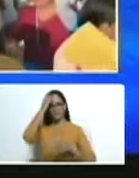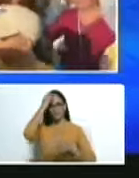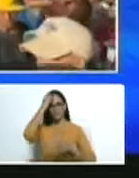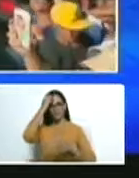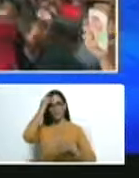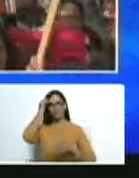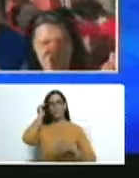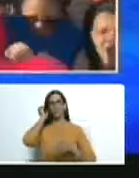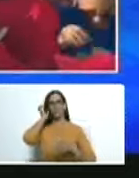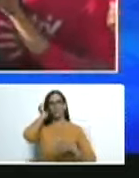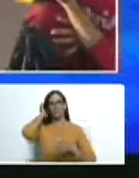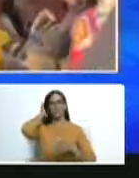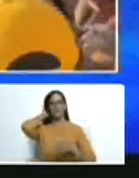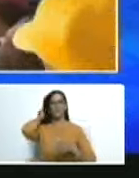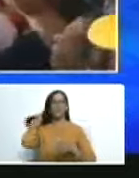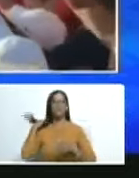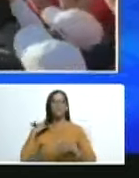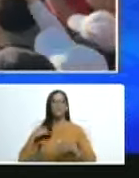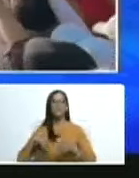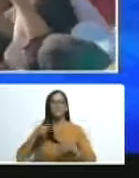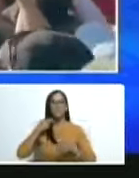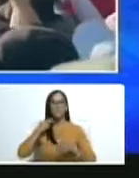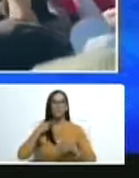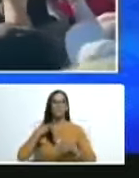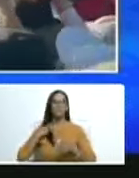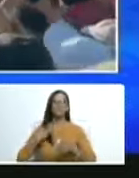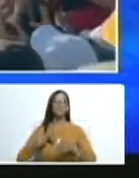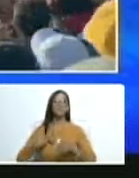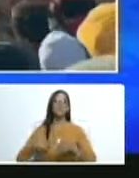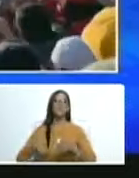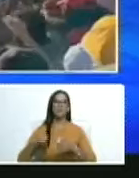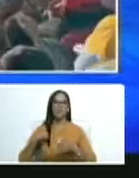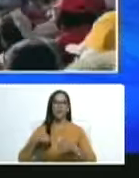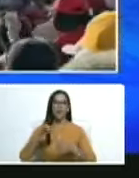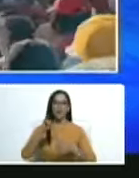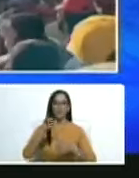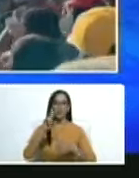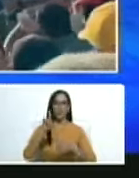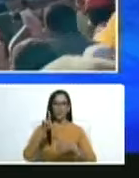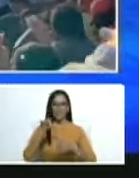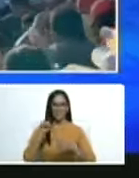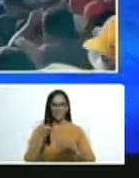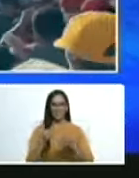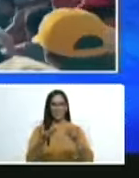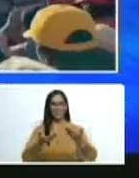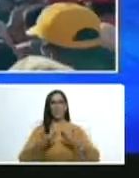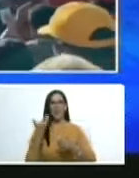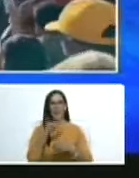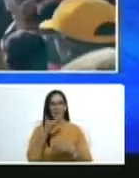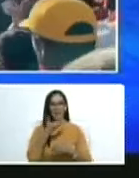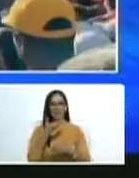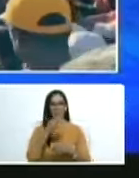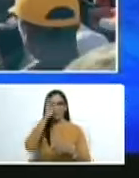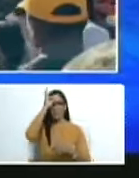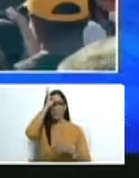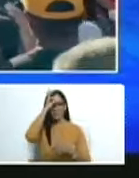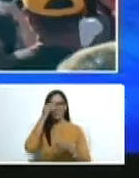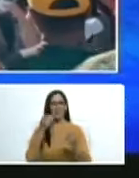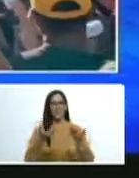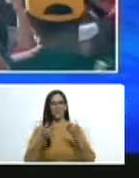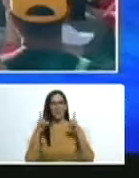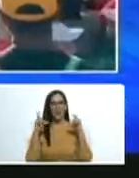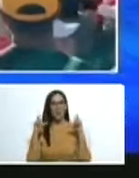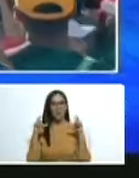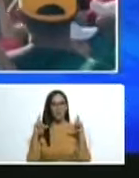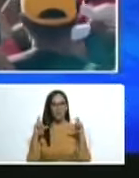Yulis Luna. Mira cómo Yuli me hizo llegar esta carta, no sé, aquí me manda la foto. Y tenemos